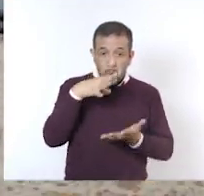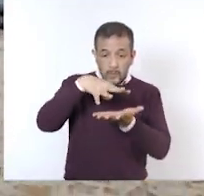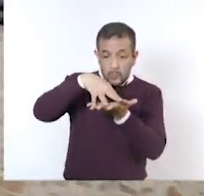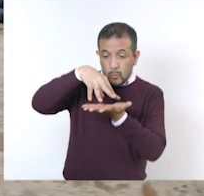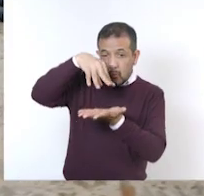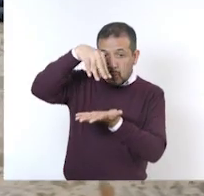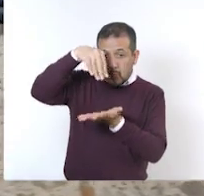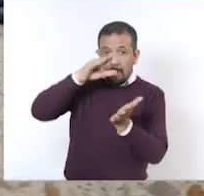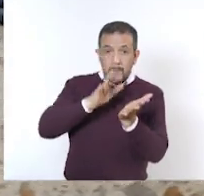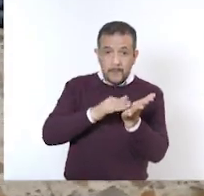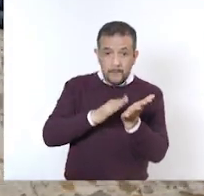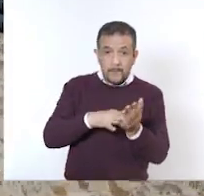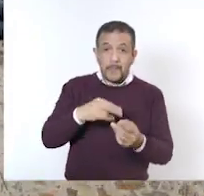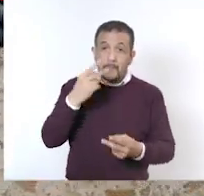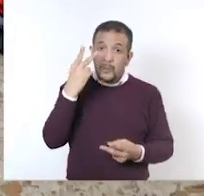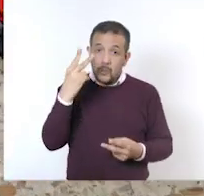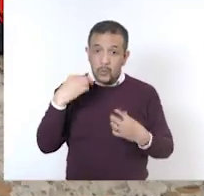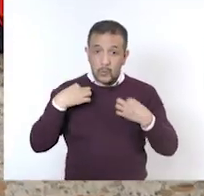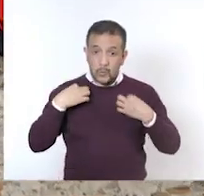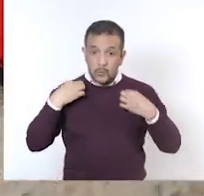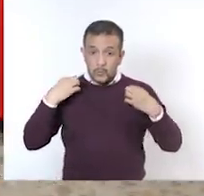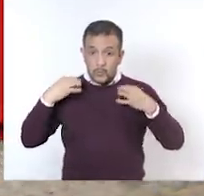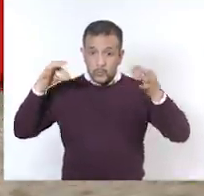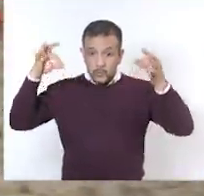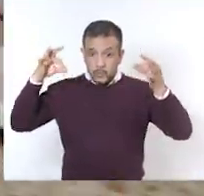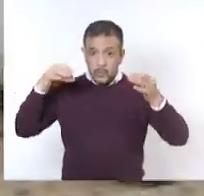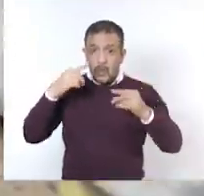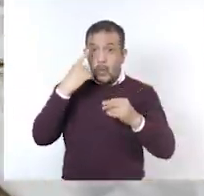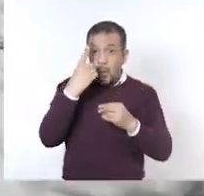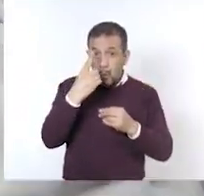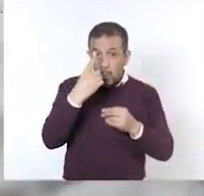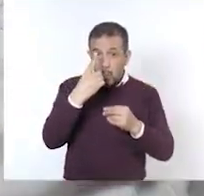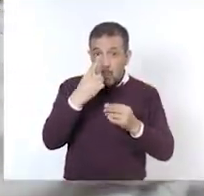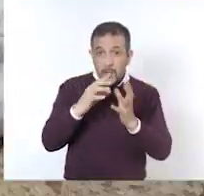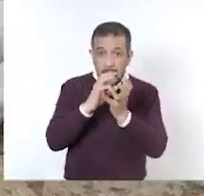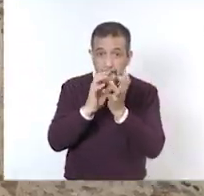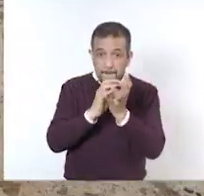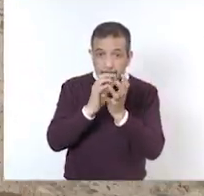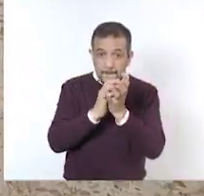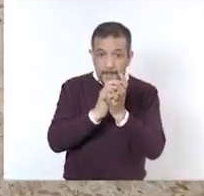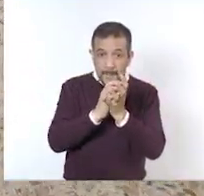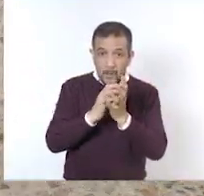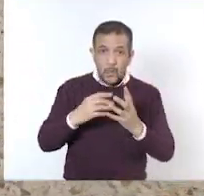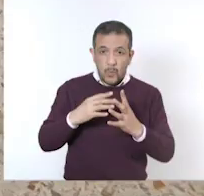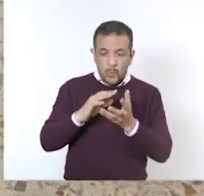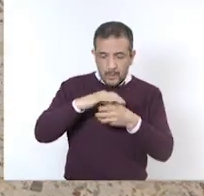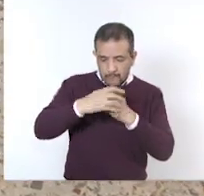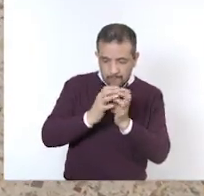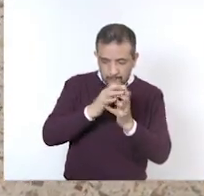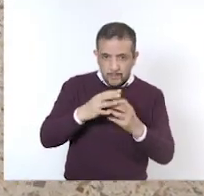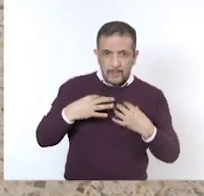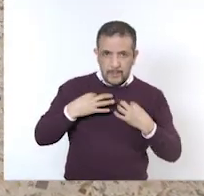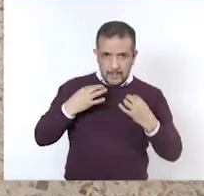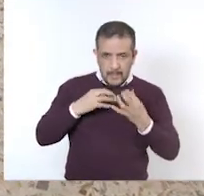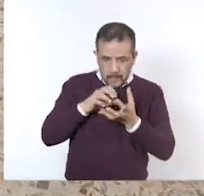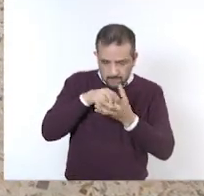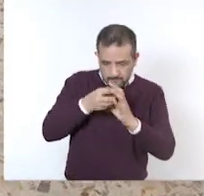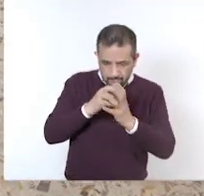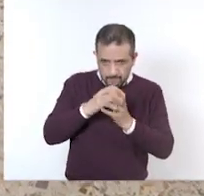papel, 2 toallas, una pelota hecha con una sudadera,